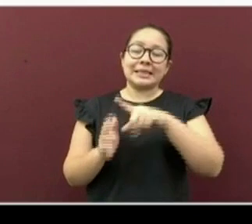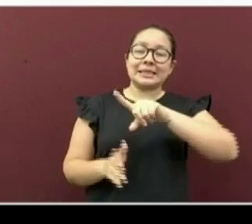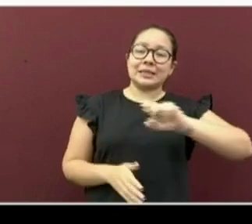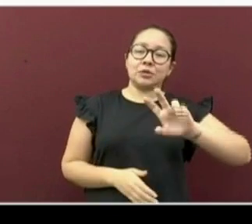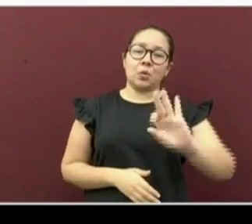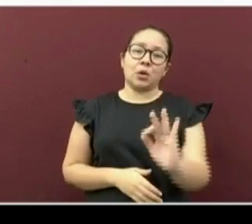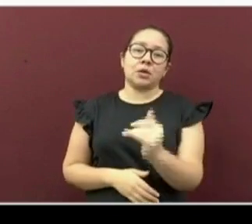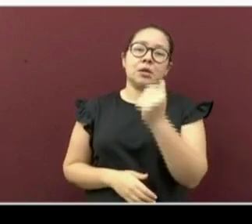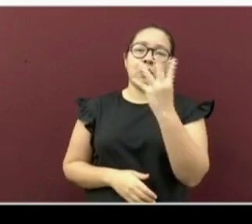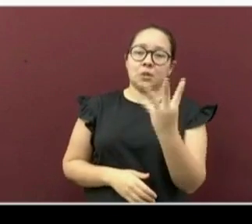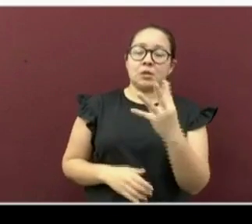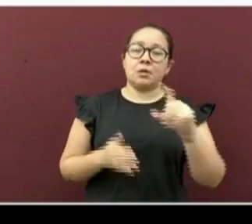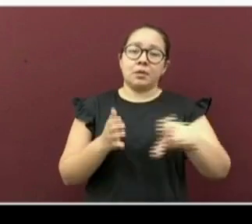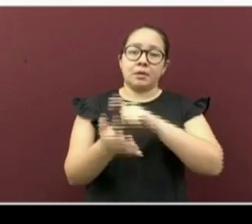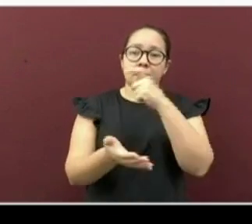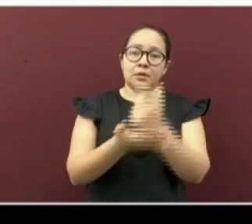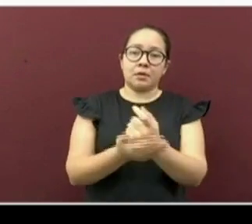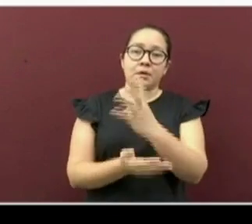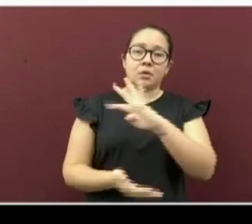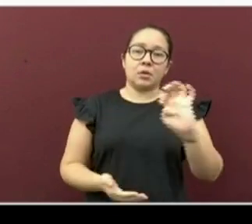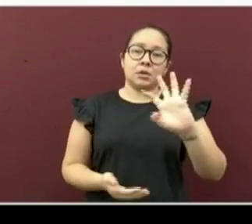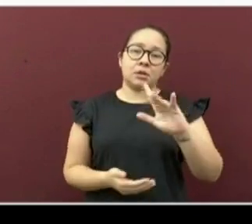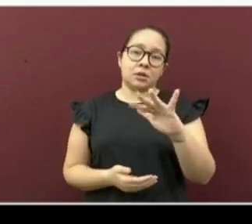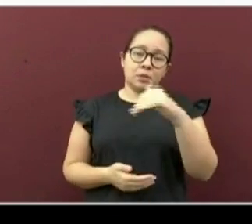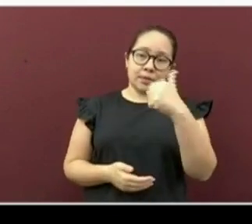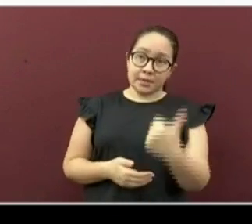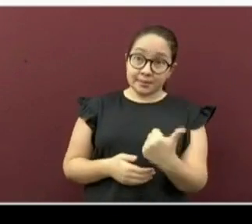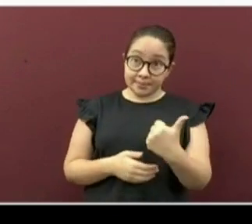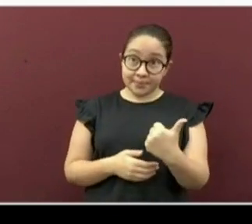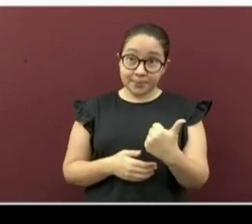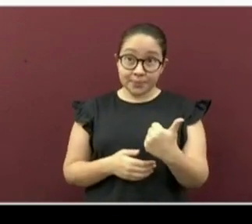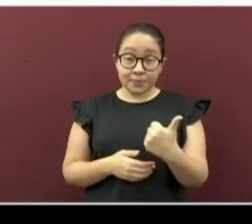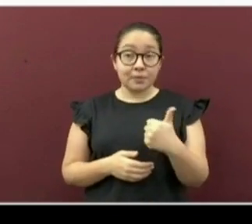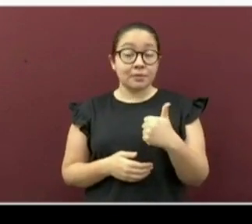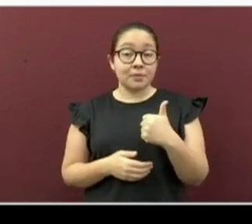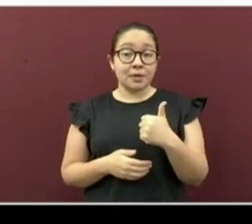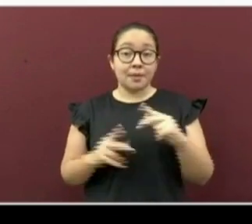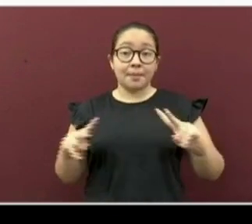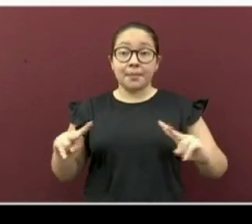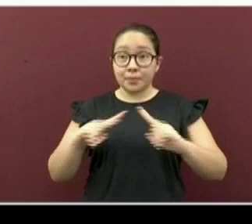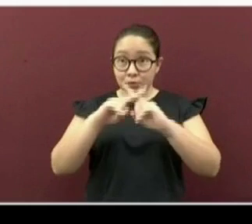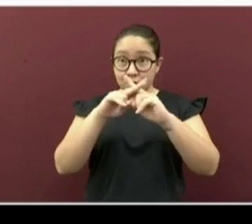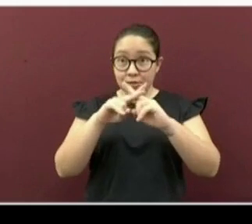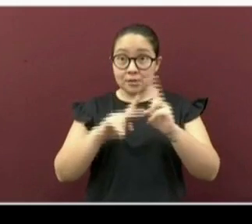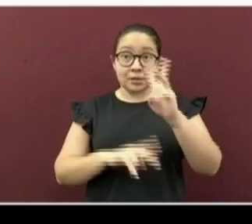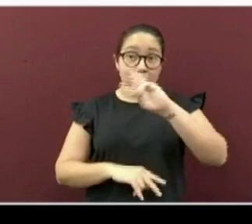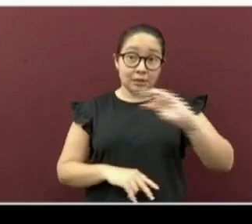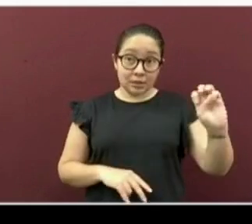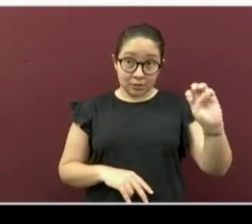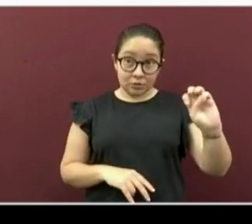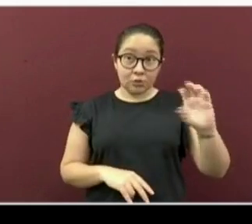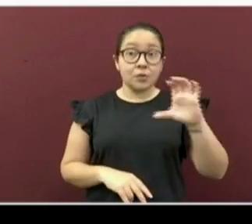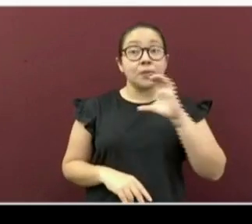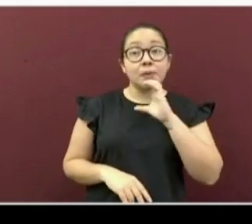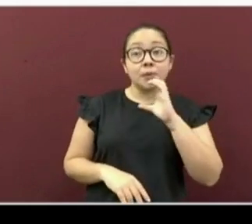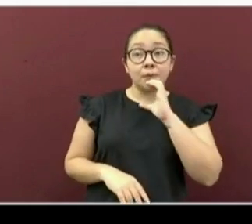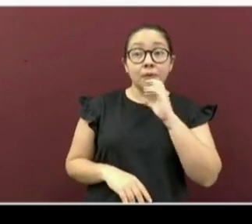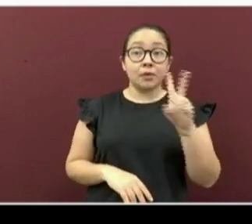1,144, el de Jalapa con 456, ahora Poza Rica 300,